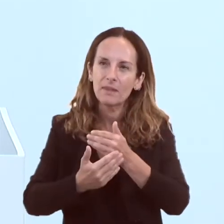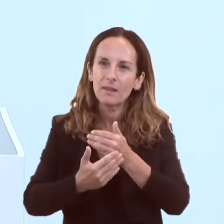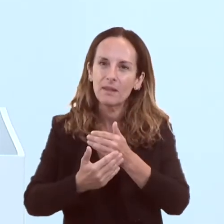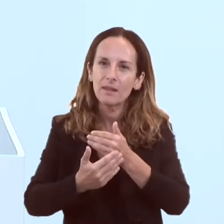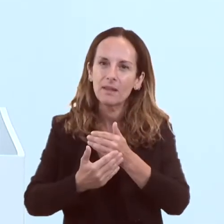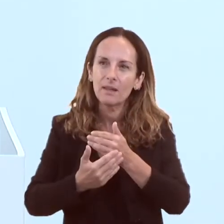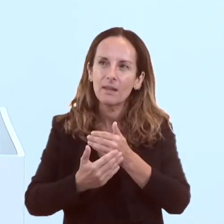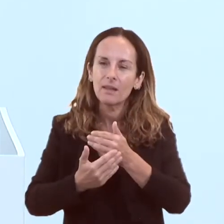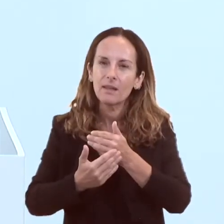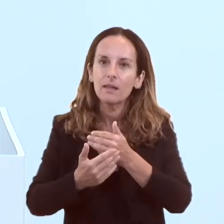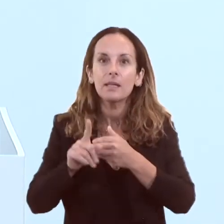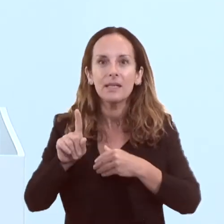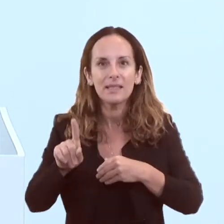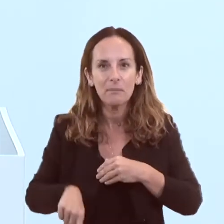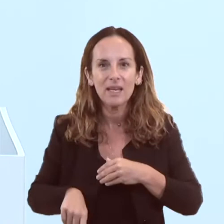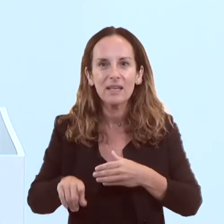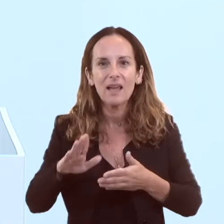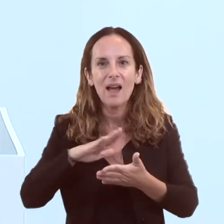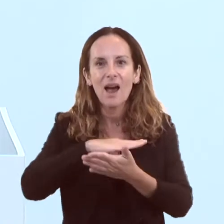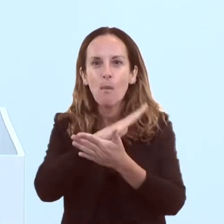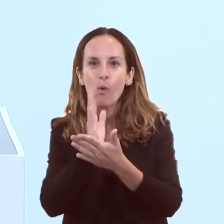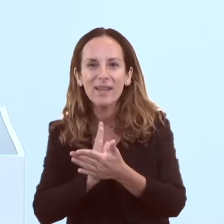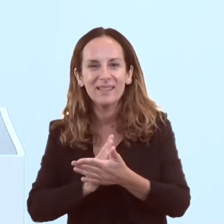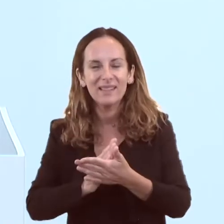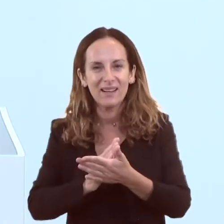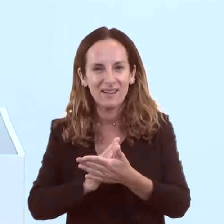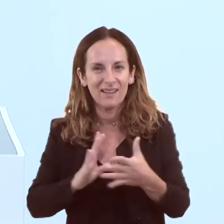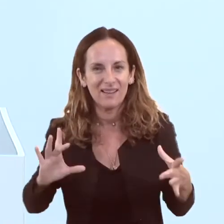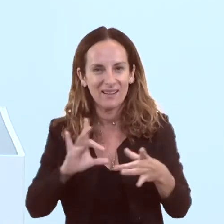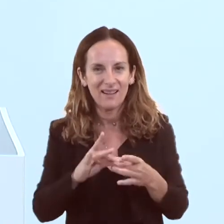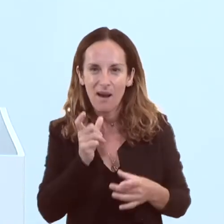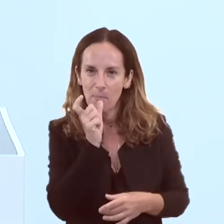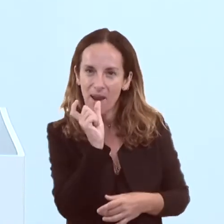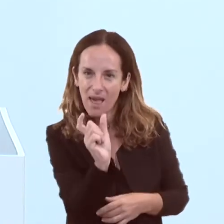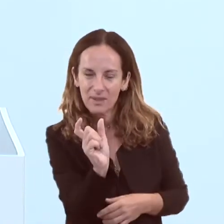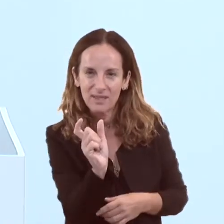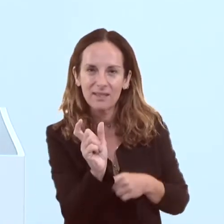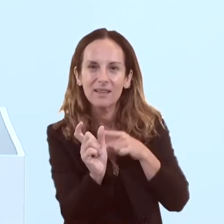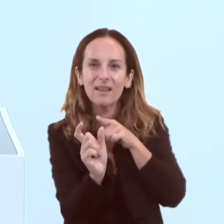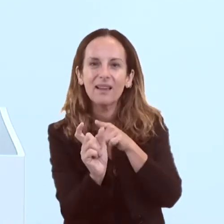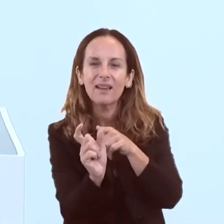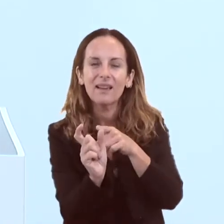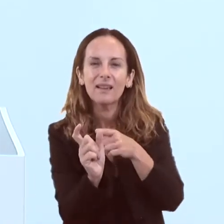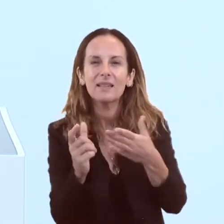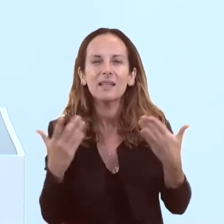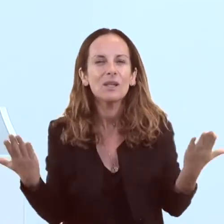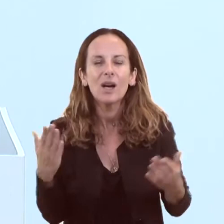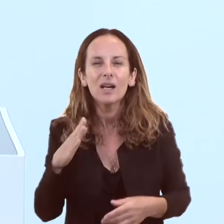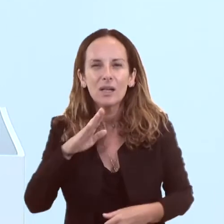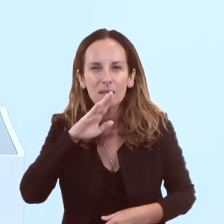se puede probar preservar poéticamente del sentido de las palabras Es decir cuál es nuestra qué lealtad